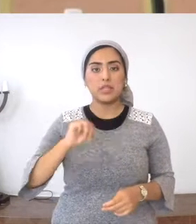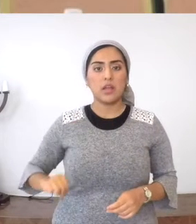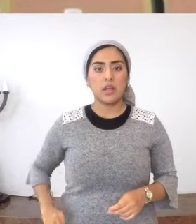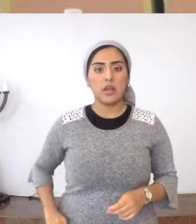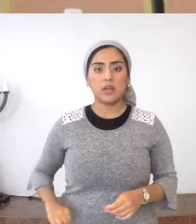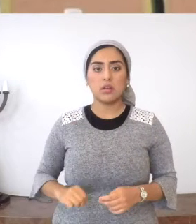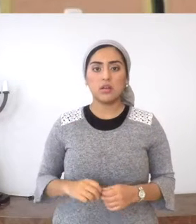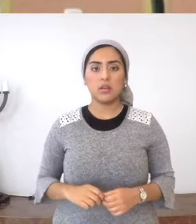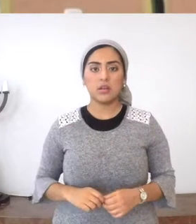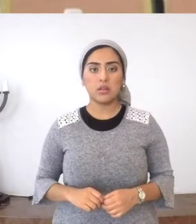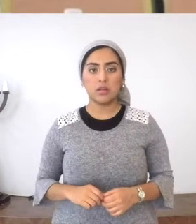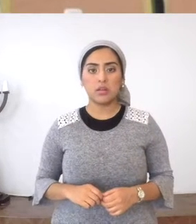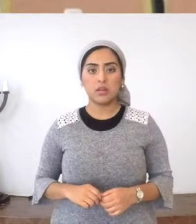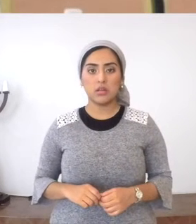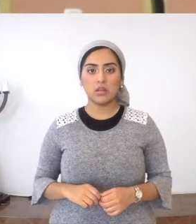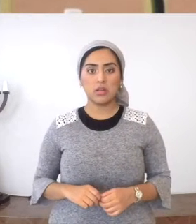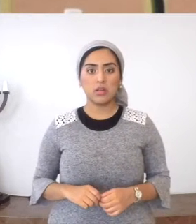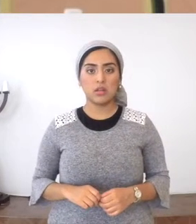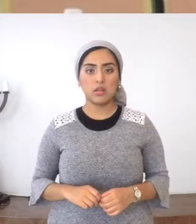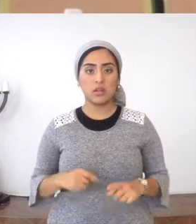Escribió el nombre Del Mashiach